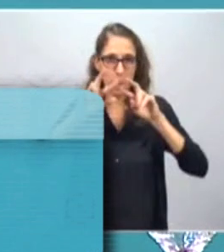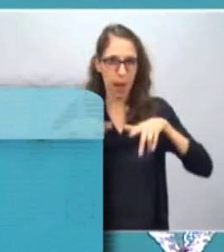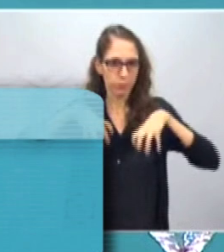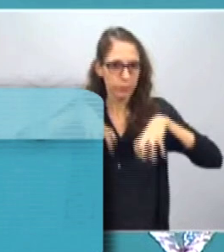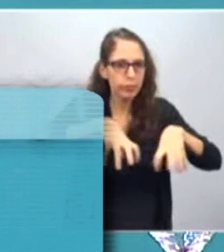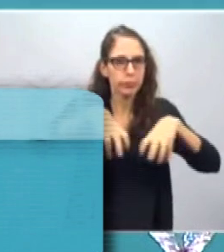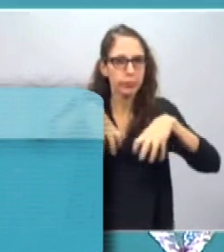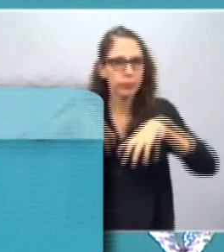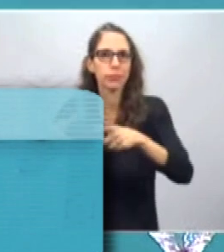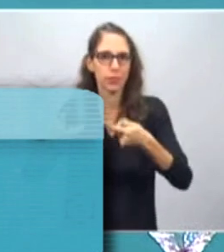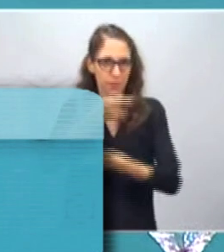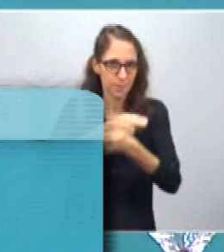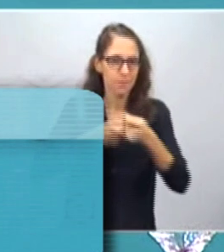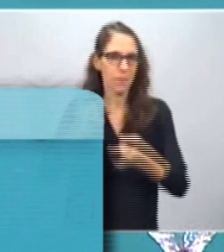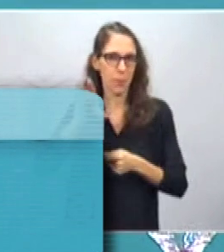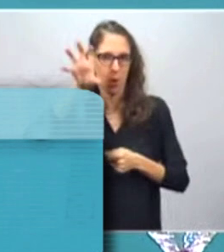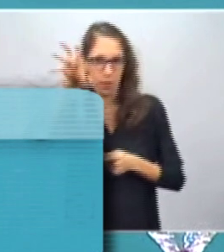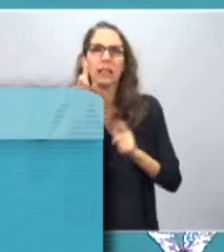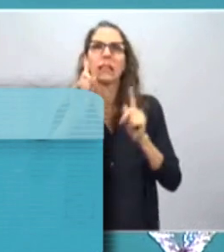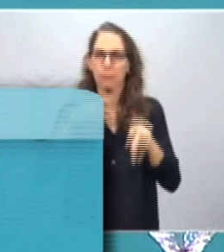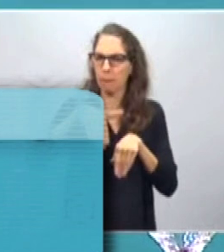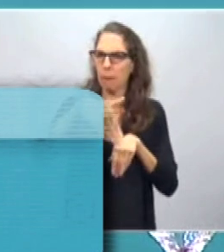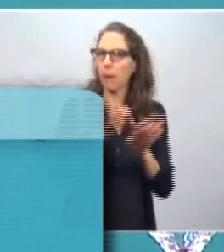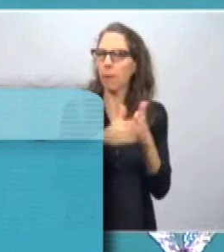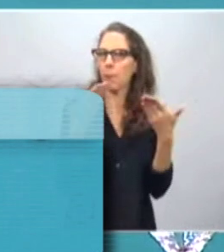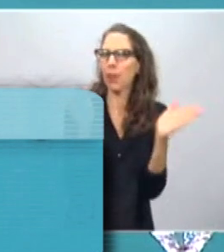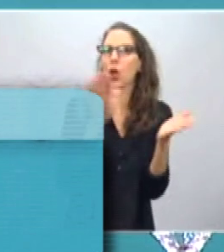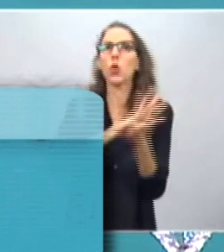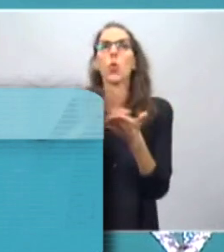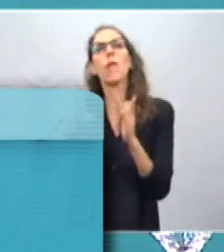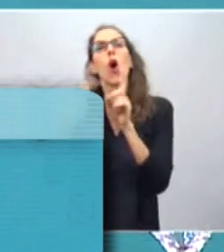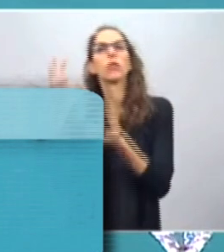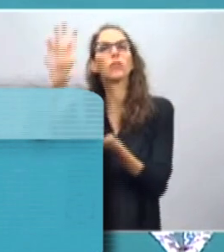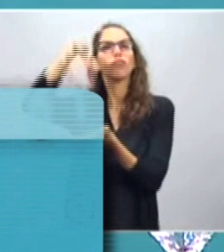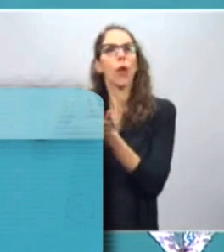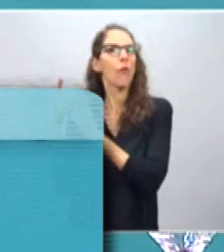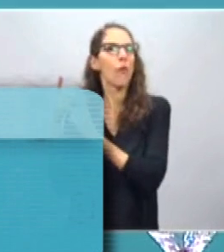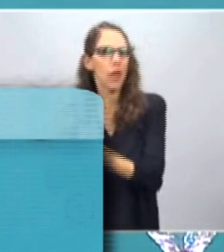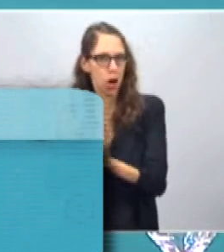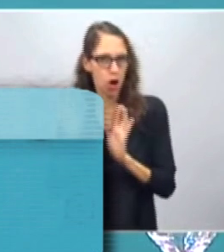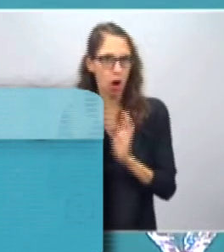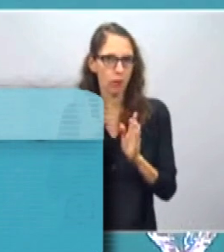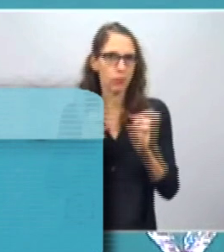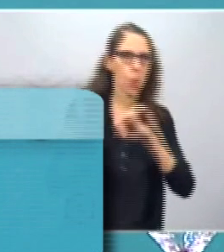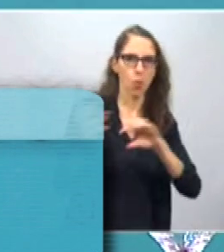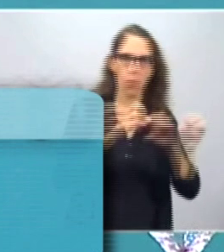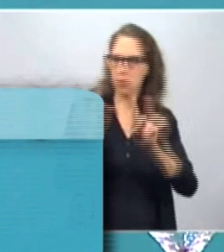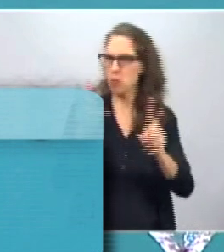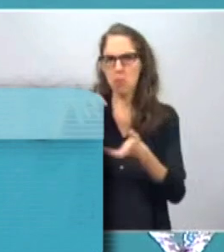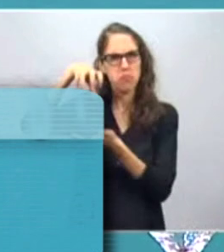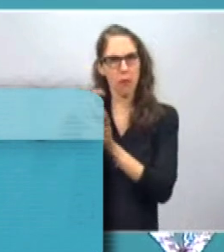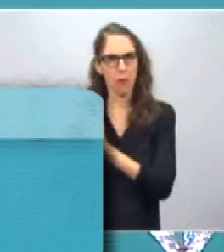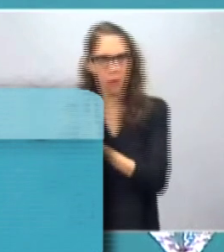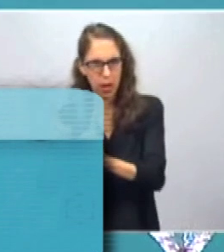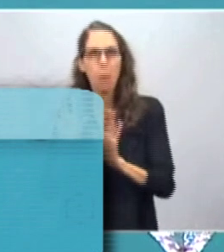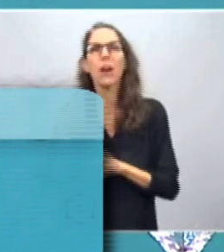Pronto vamos a tener también nuevas inauguraciones de mercados fijos, pero hoy queremos señalar algunos programas